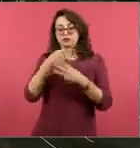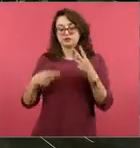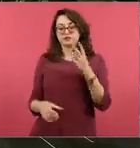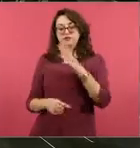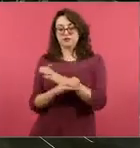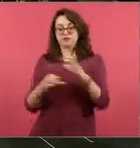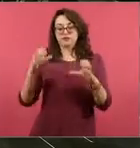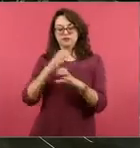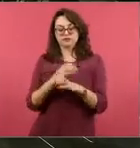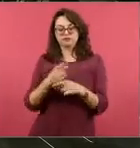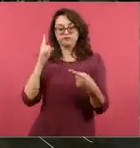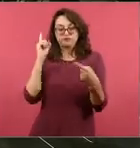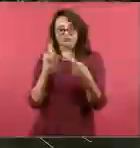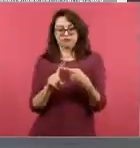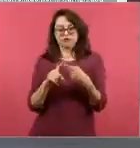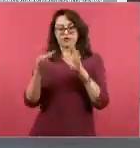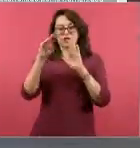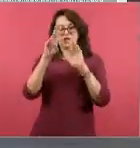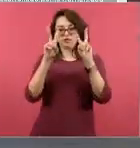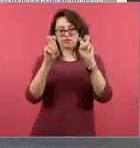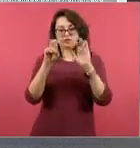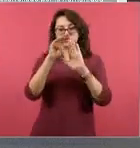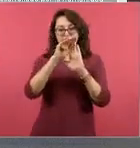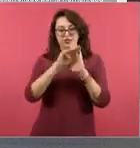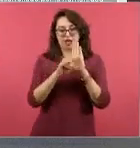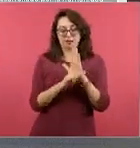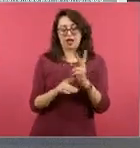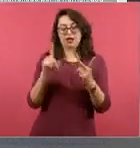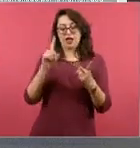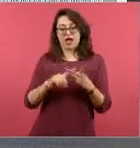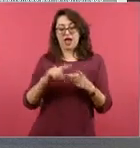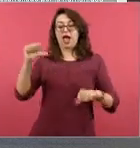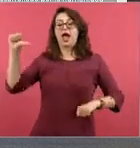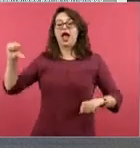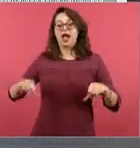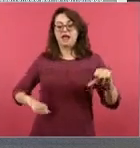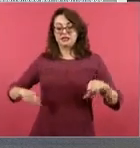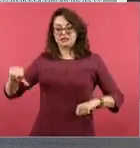curricular, la parte didáctica y, por supuesto,